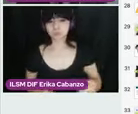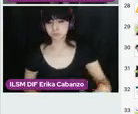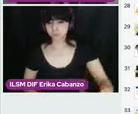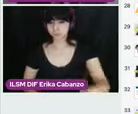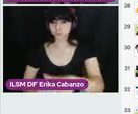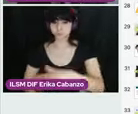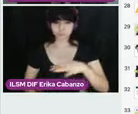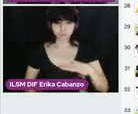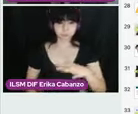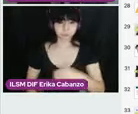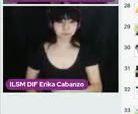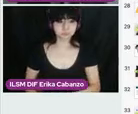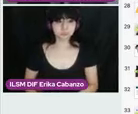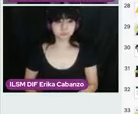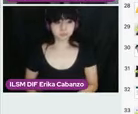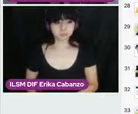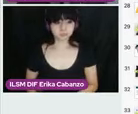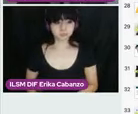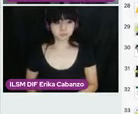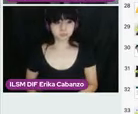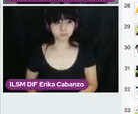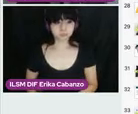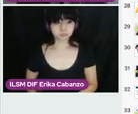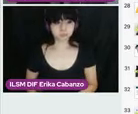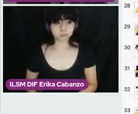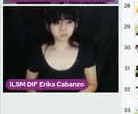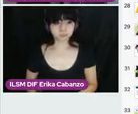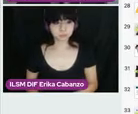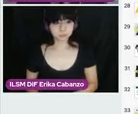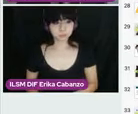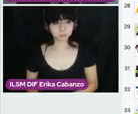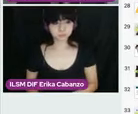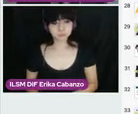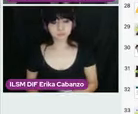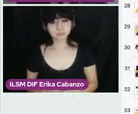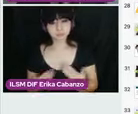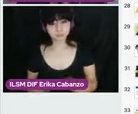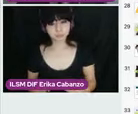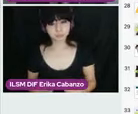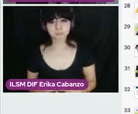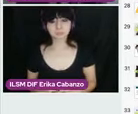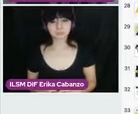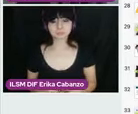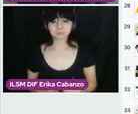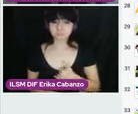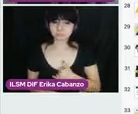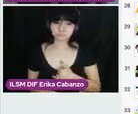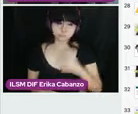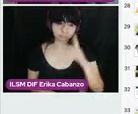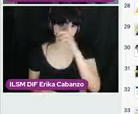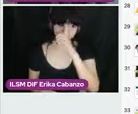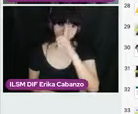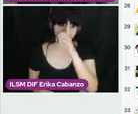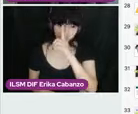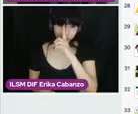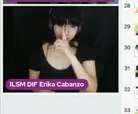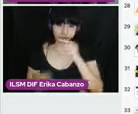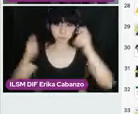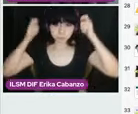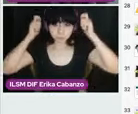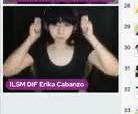algo, nada más, sí les tendría una consideración, que yo no recomiendo los auriculares, los